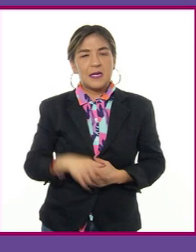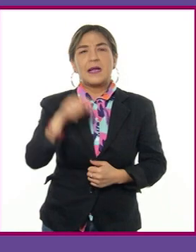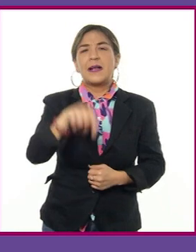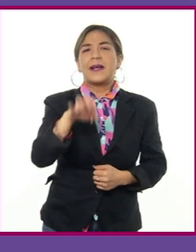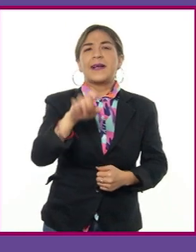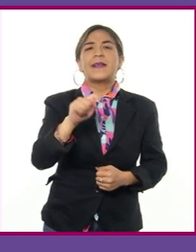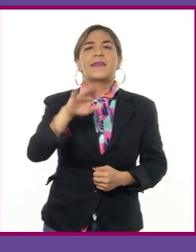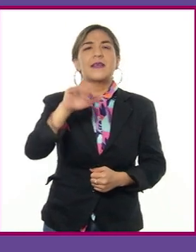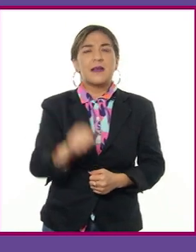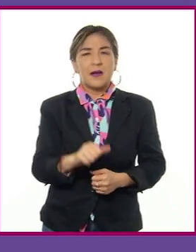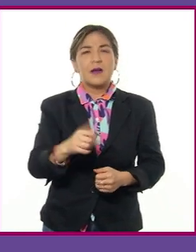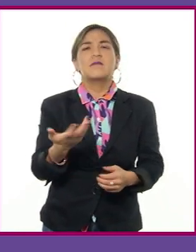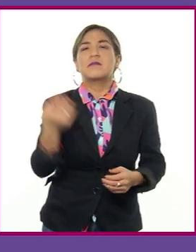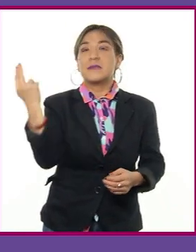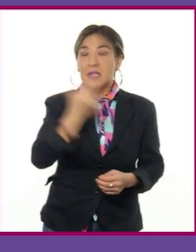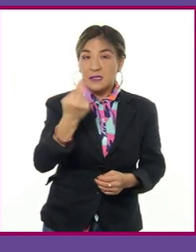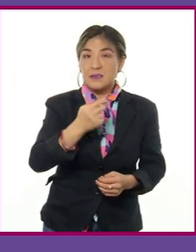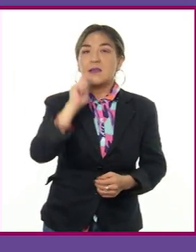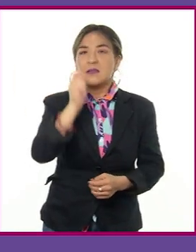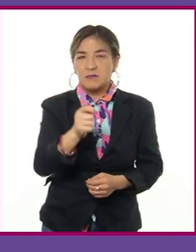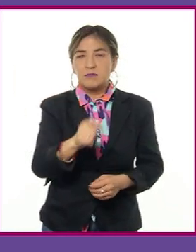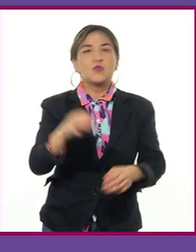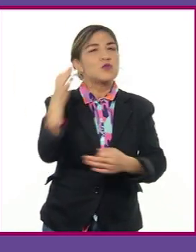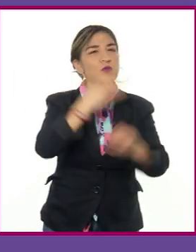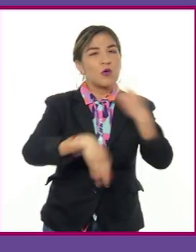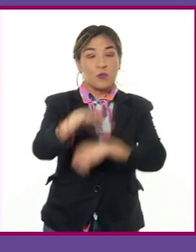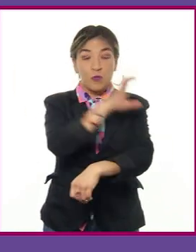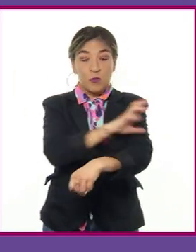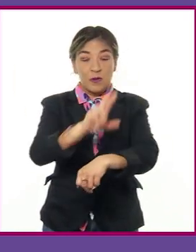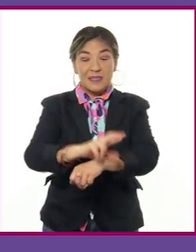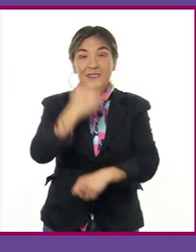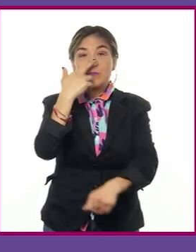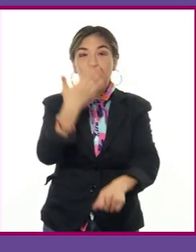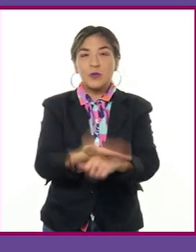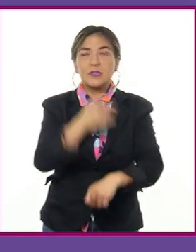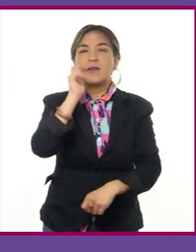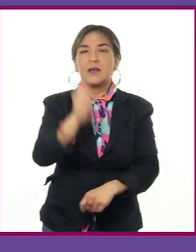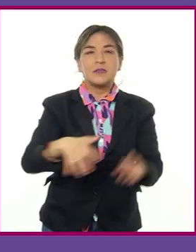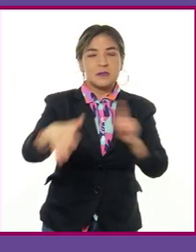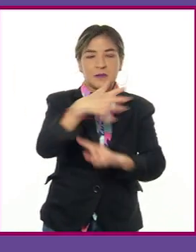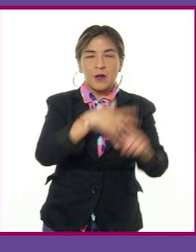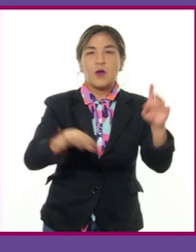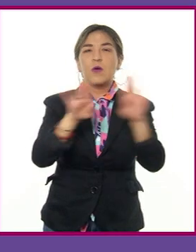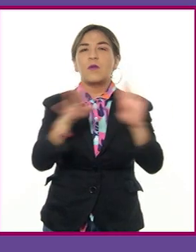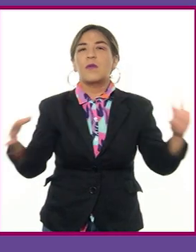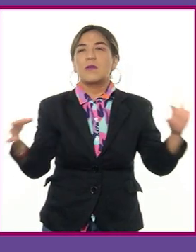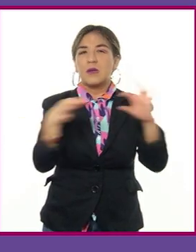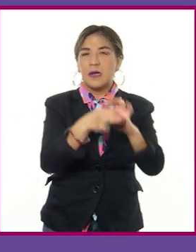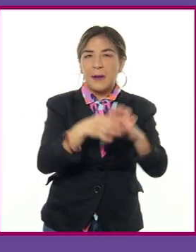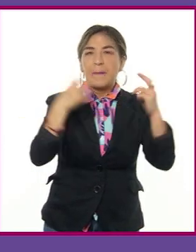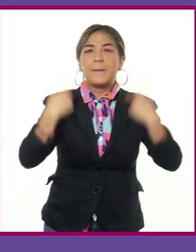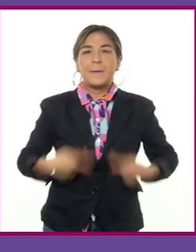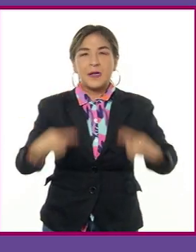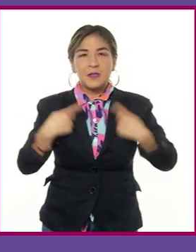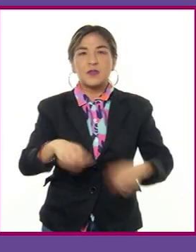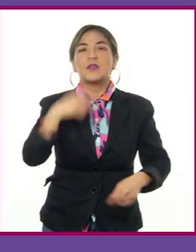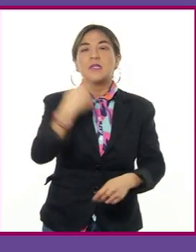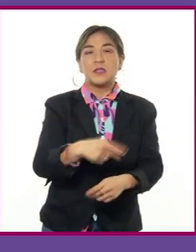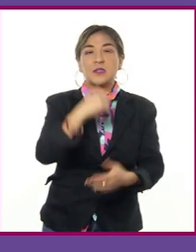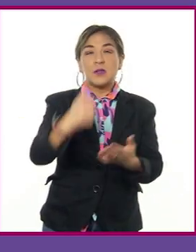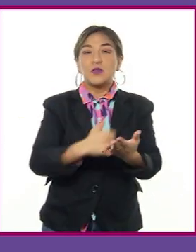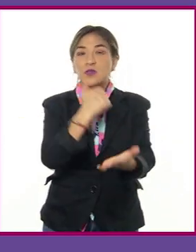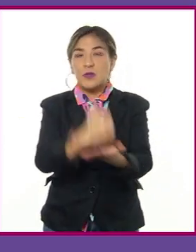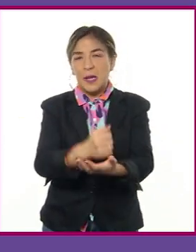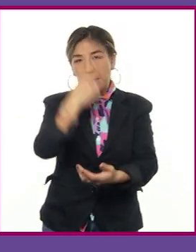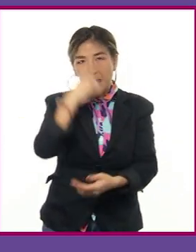ética pública necesita de la corresponsabilidad entre el servicio público y la ciudadanía. Esto es que la ciudadanía no